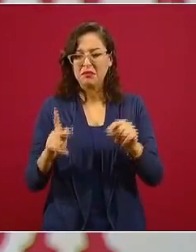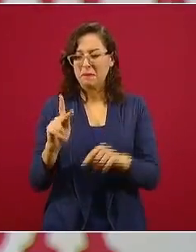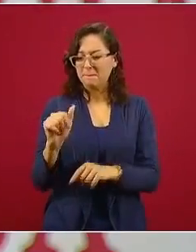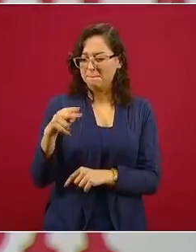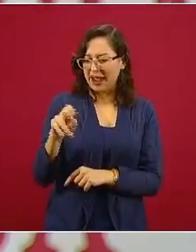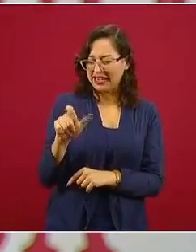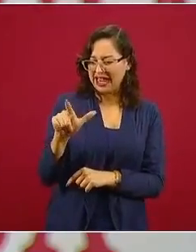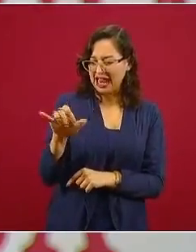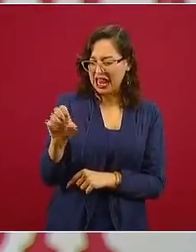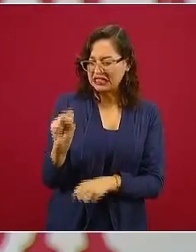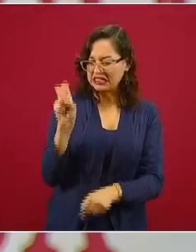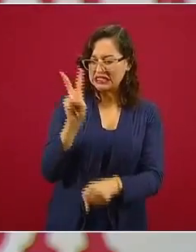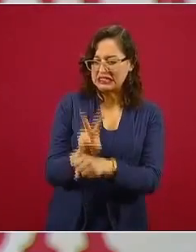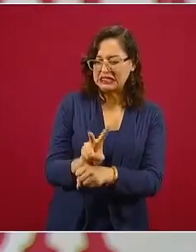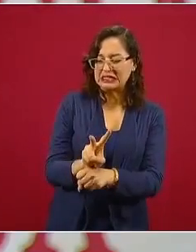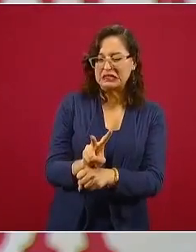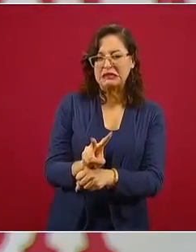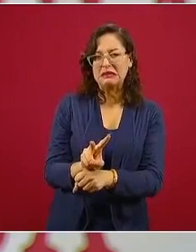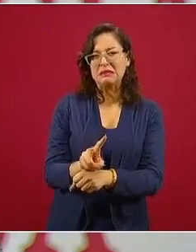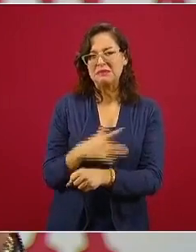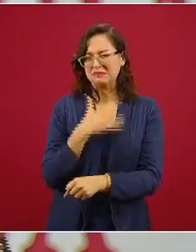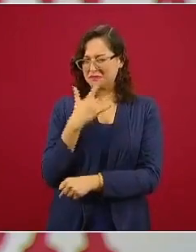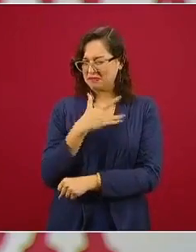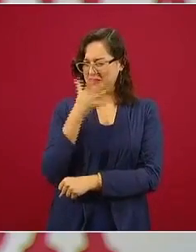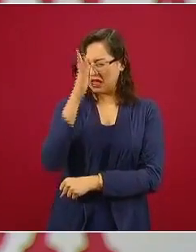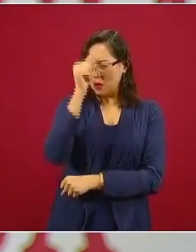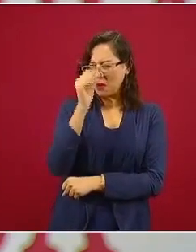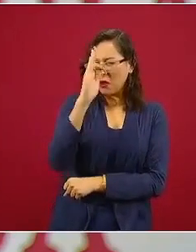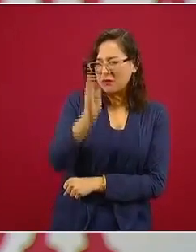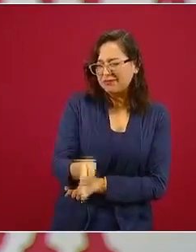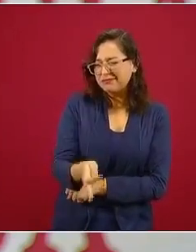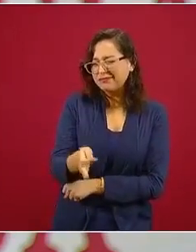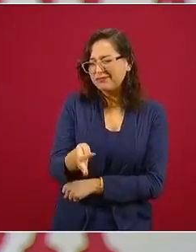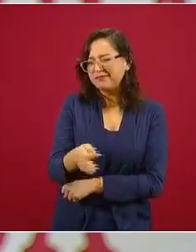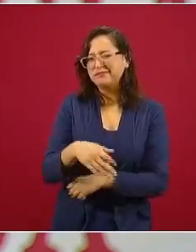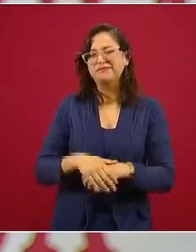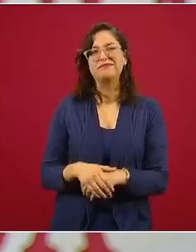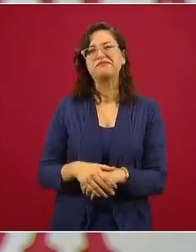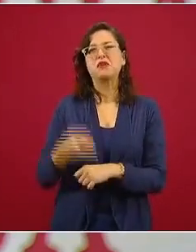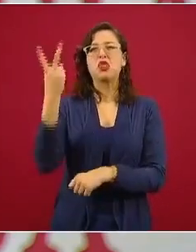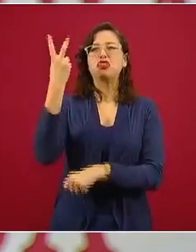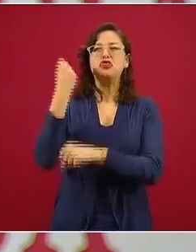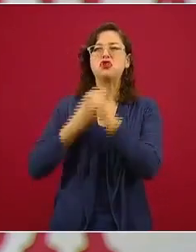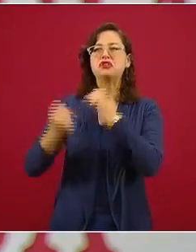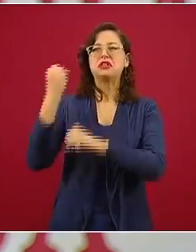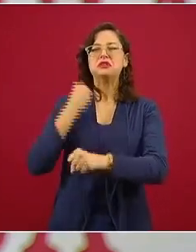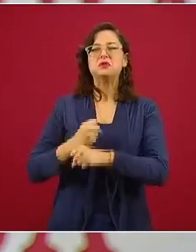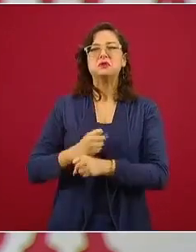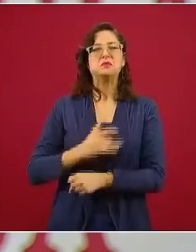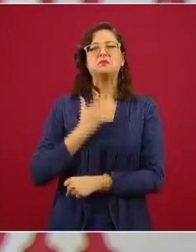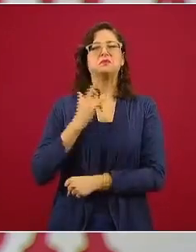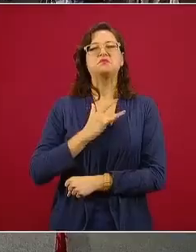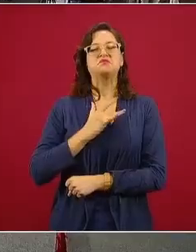paneles? Seguramente ustedes y quienes nos ven el día de hoy habríamos contestado, es imposible.